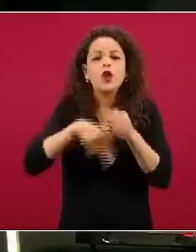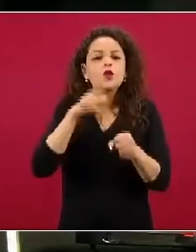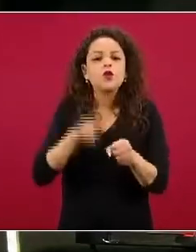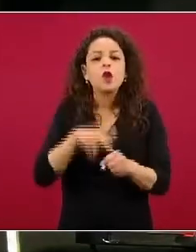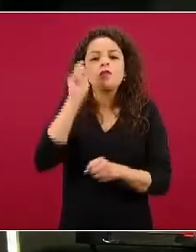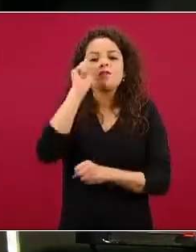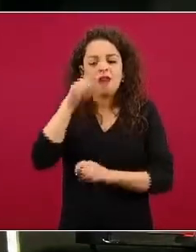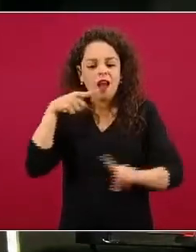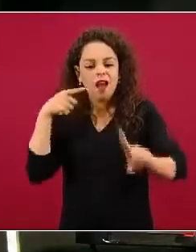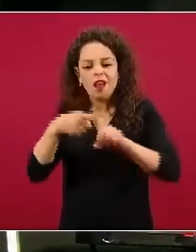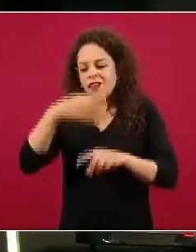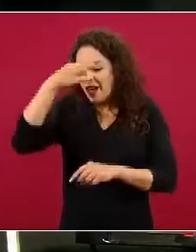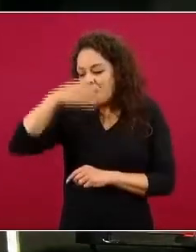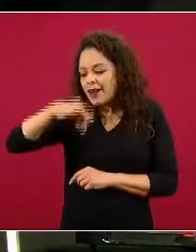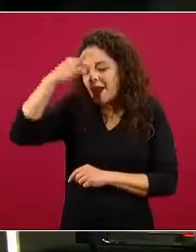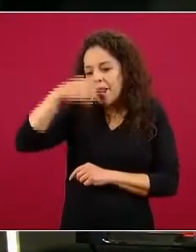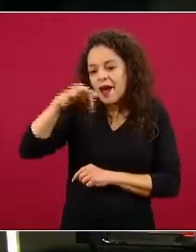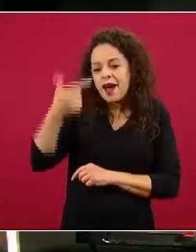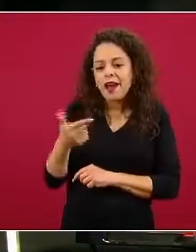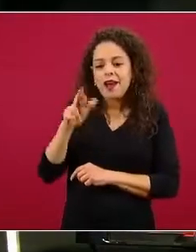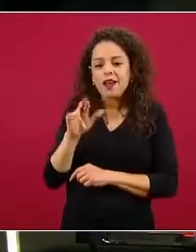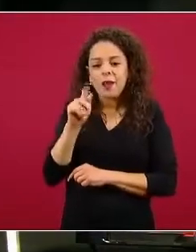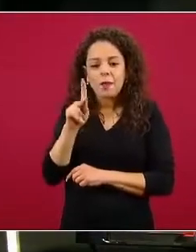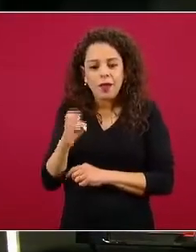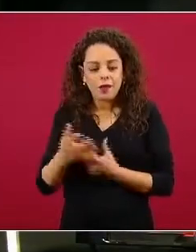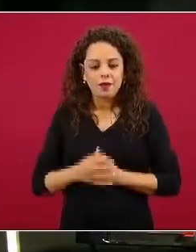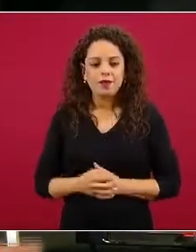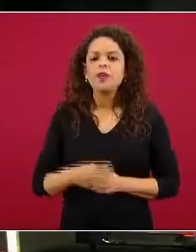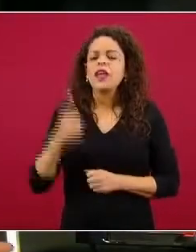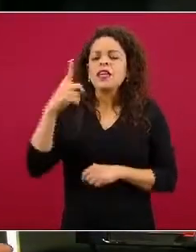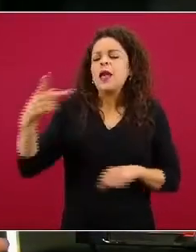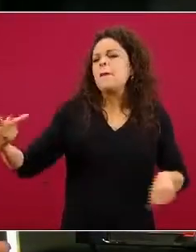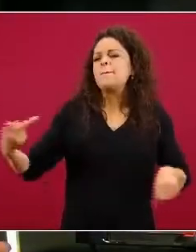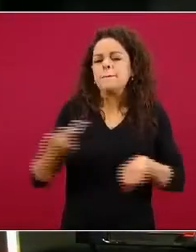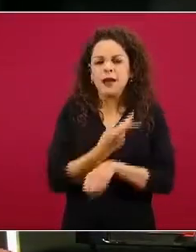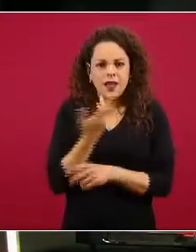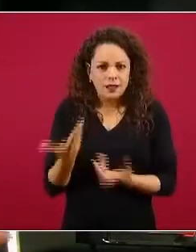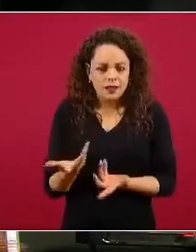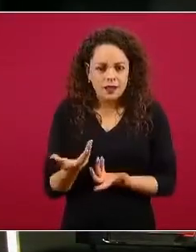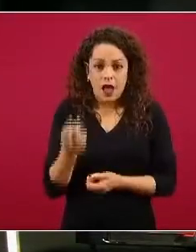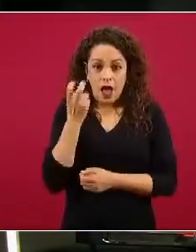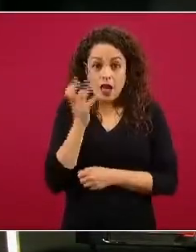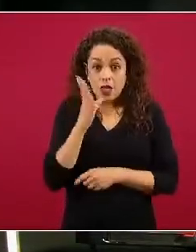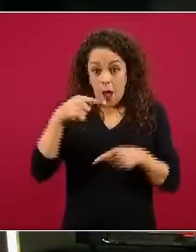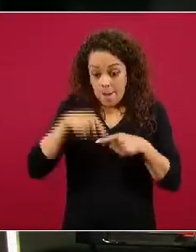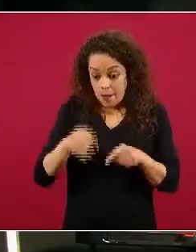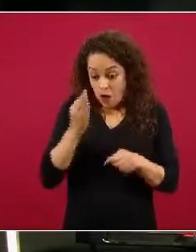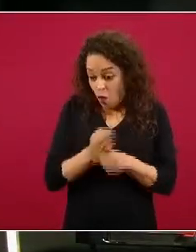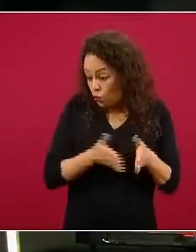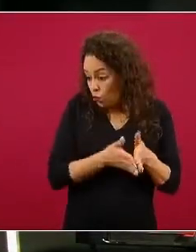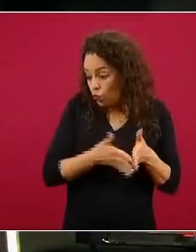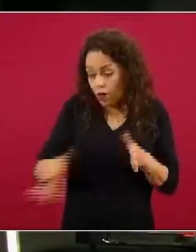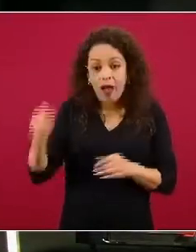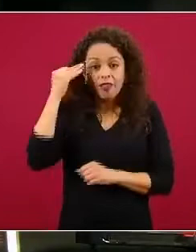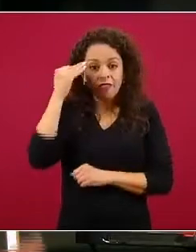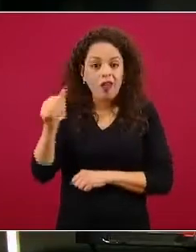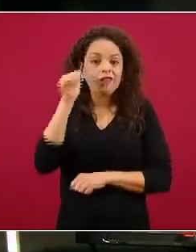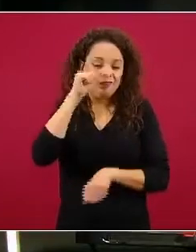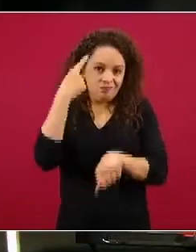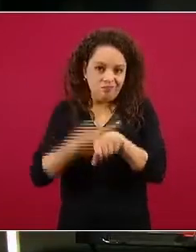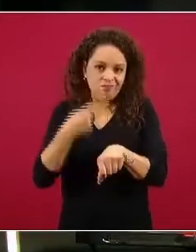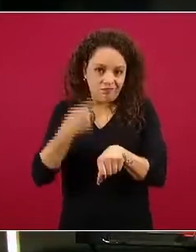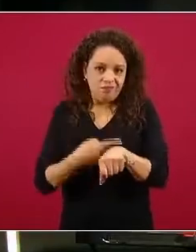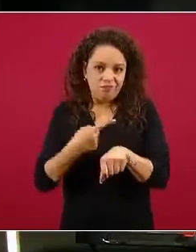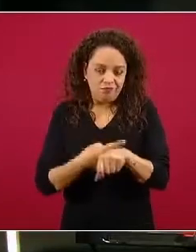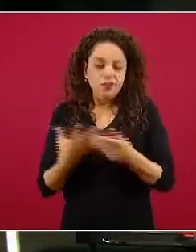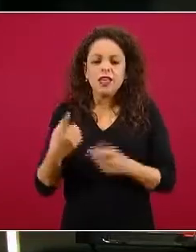tradicional. Entonces me surge la duda, ¿qué pasa si ya estamos en esa época en que aparecen estas enfermedades y qué pasa